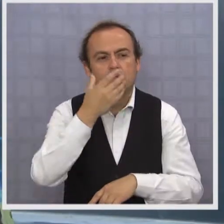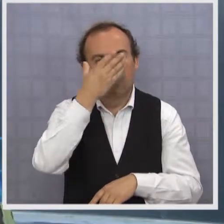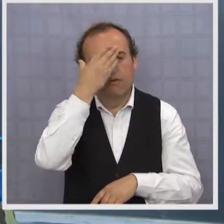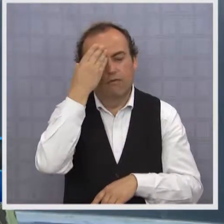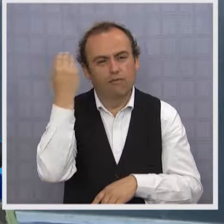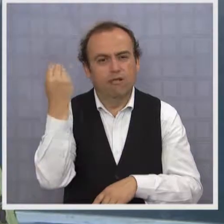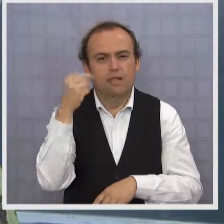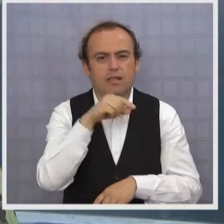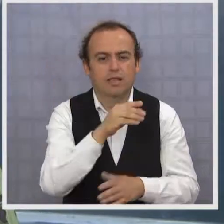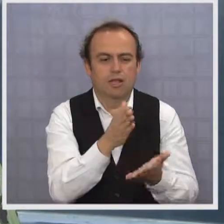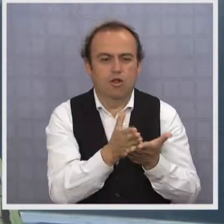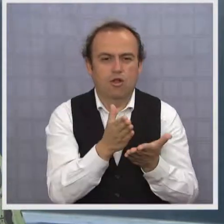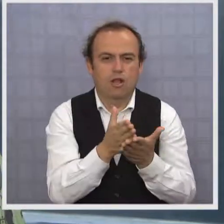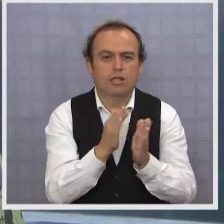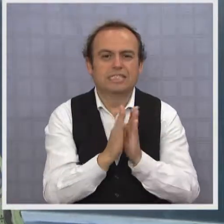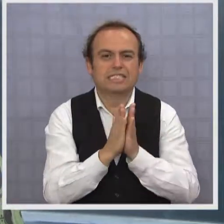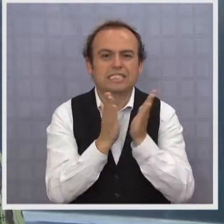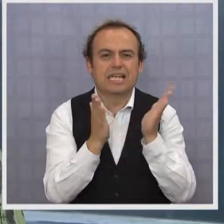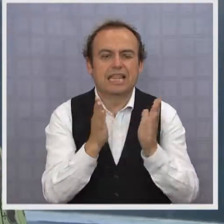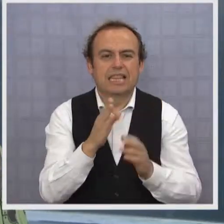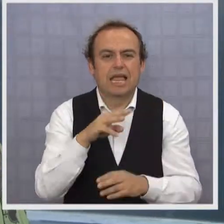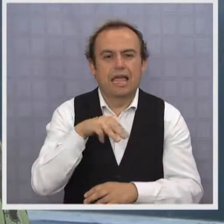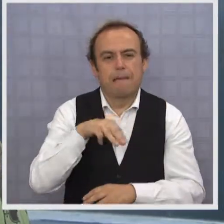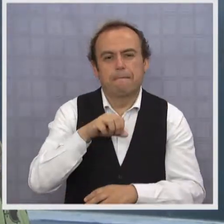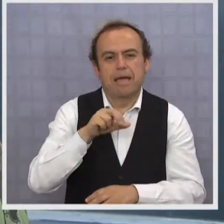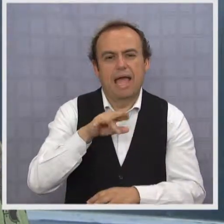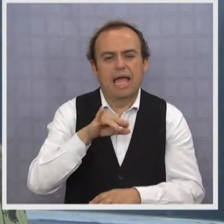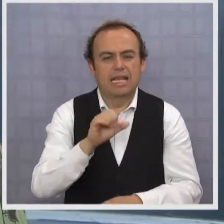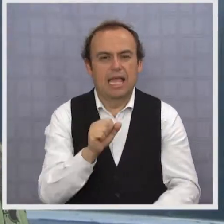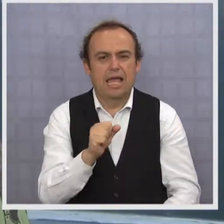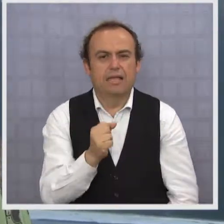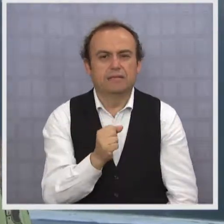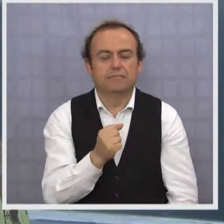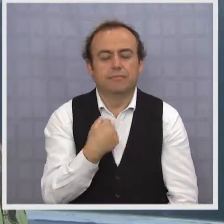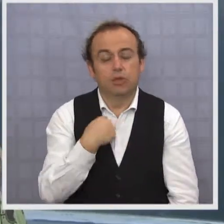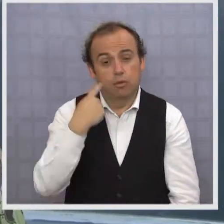fue la Santa María, ¿no? Y pienso